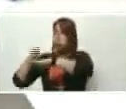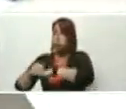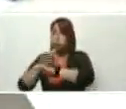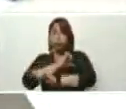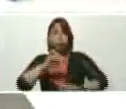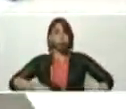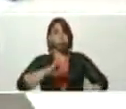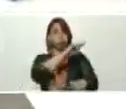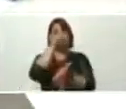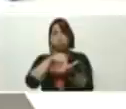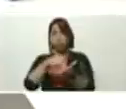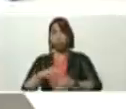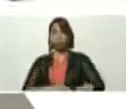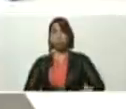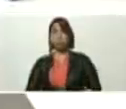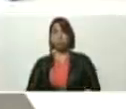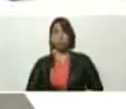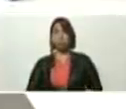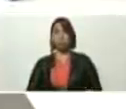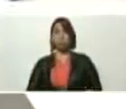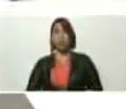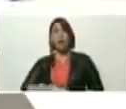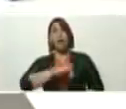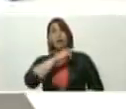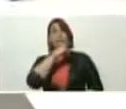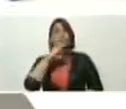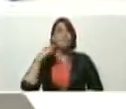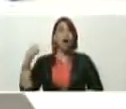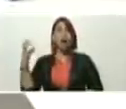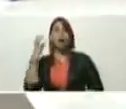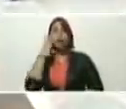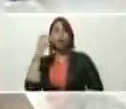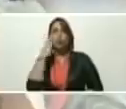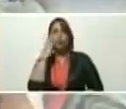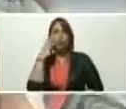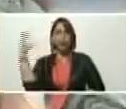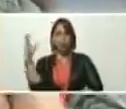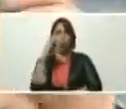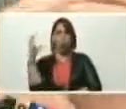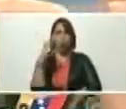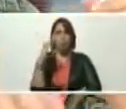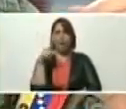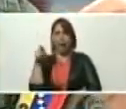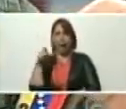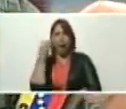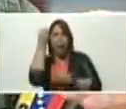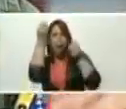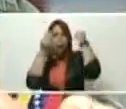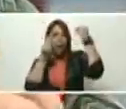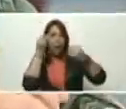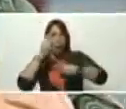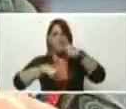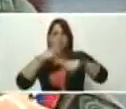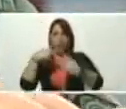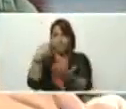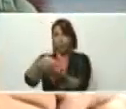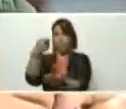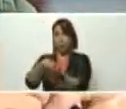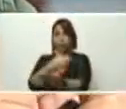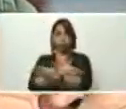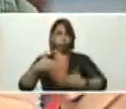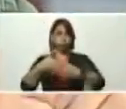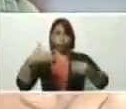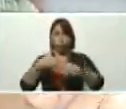militares. Iván Duque, desde Colombia, ha hilvanado un plan y le ha invertido varios millones de